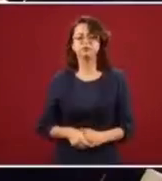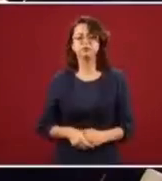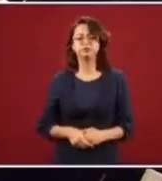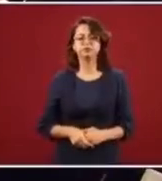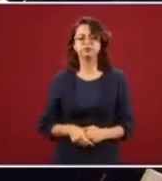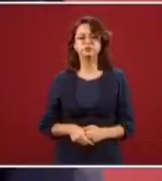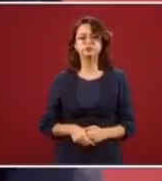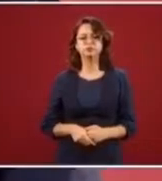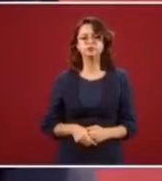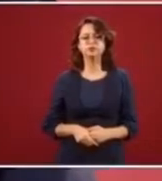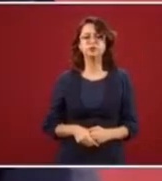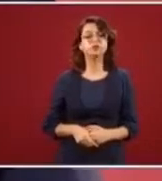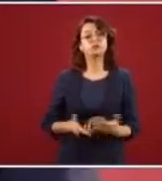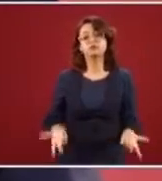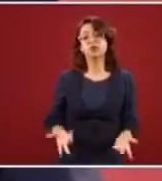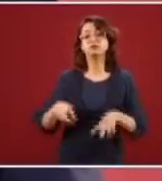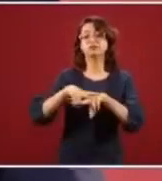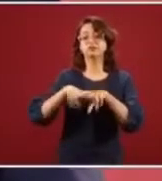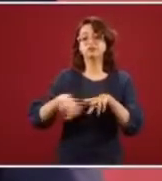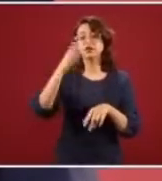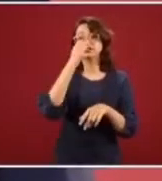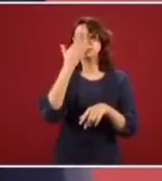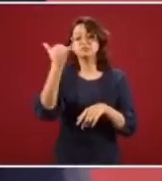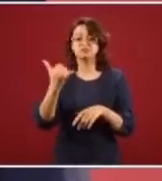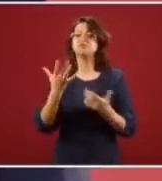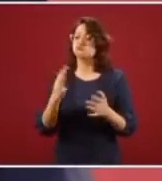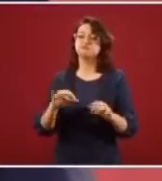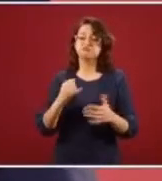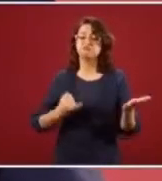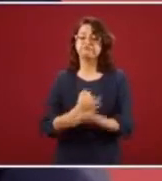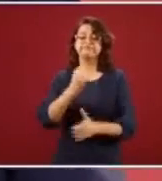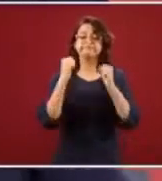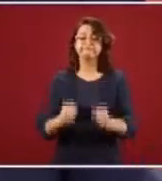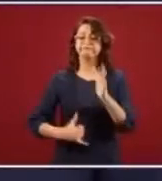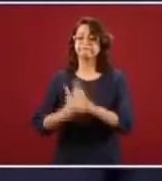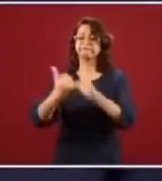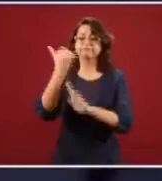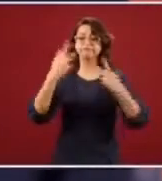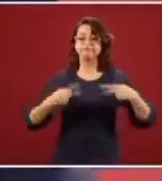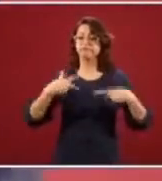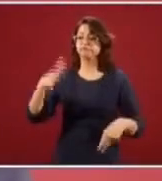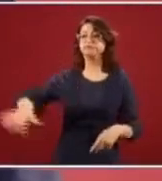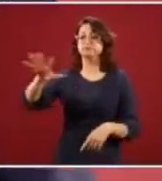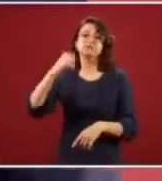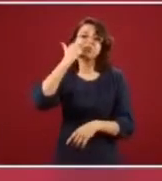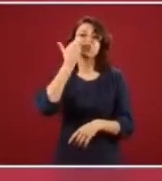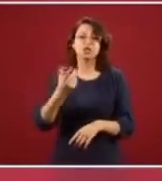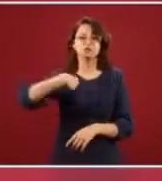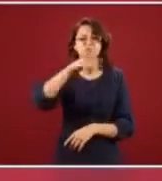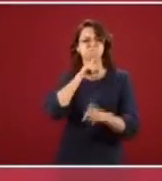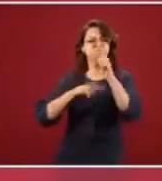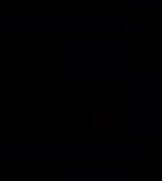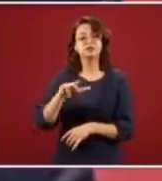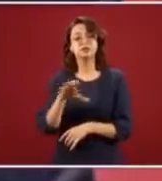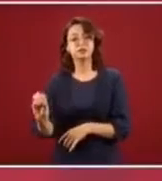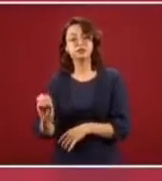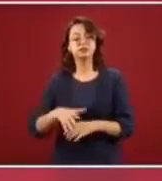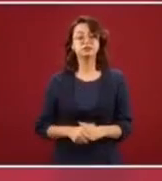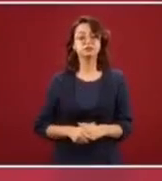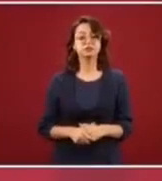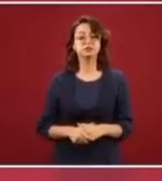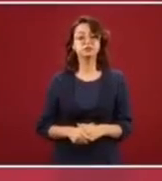el tema ya va la gente lo quiere y yo no digo mentiras no soy mentiroso